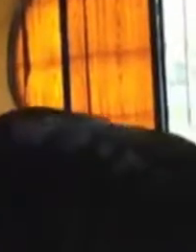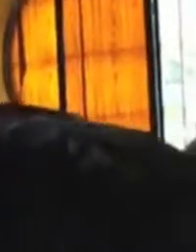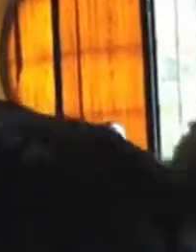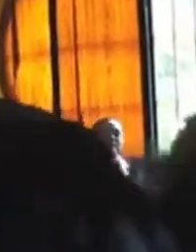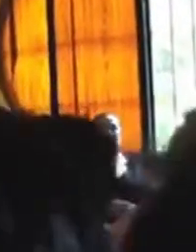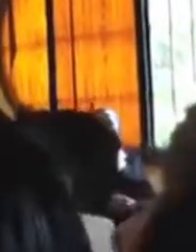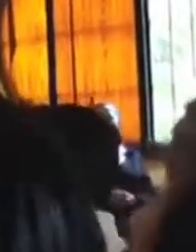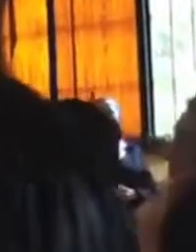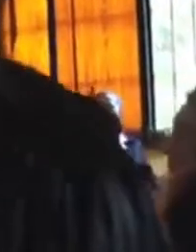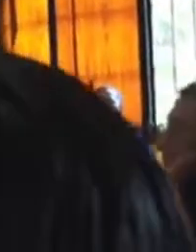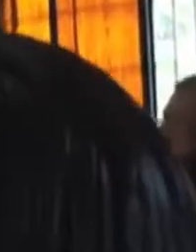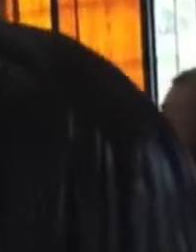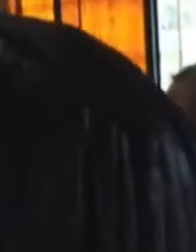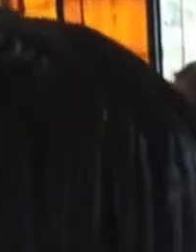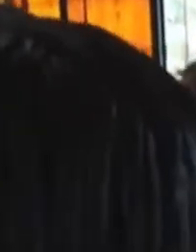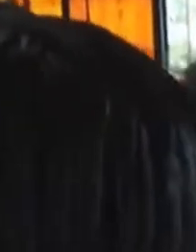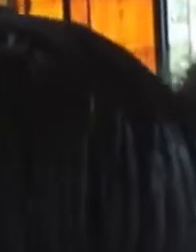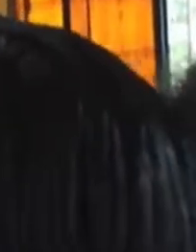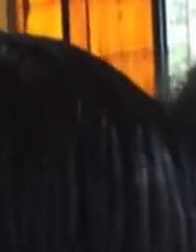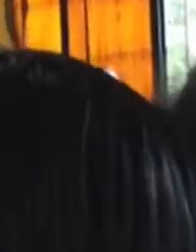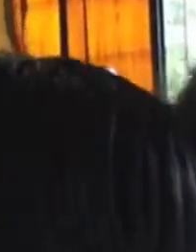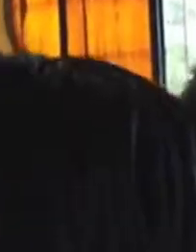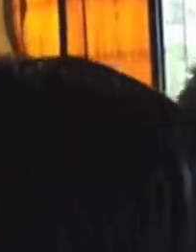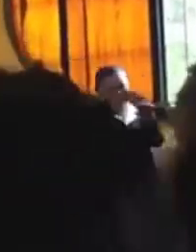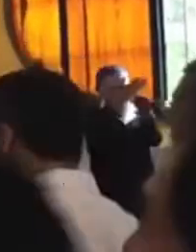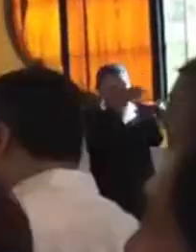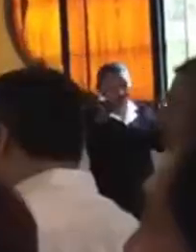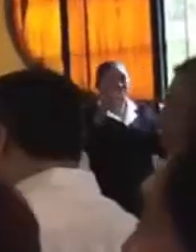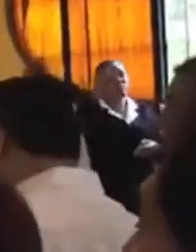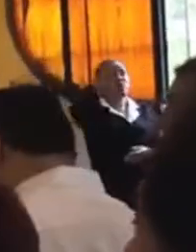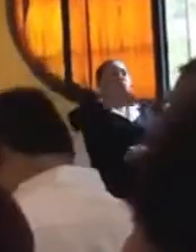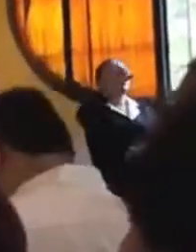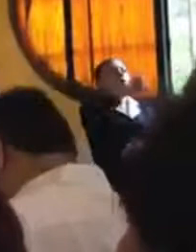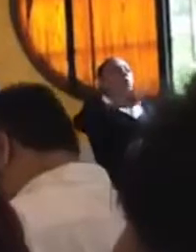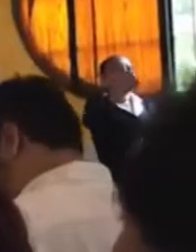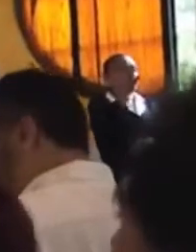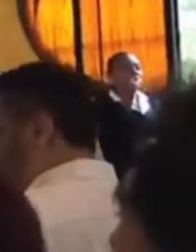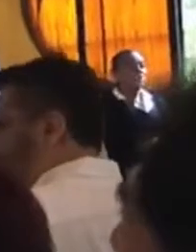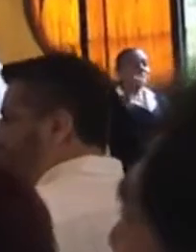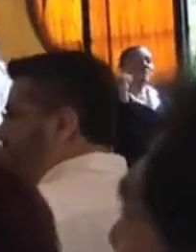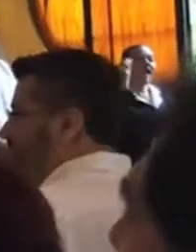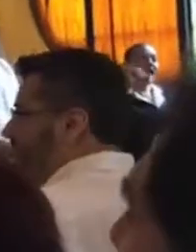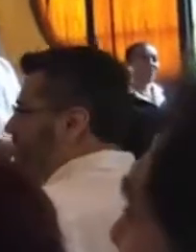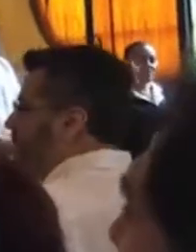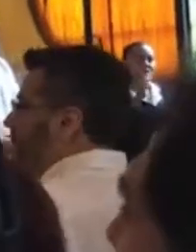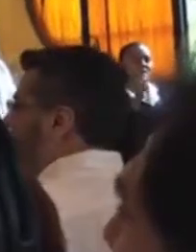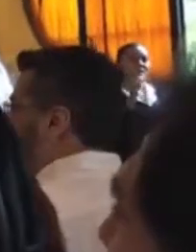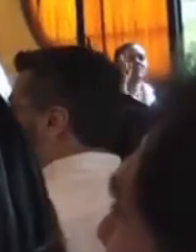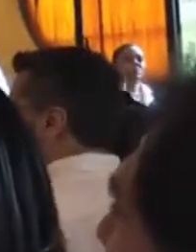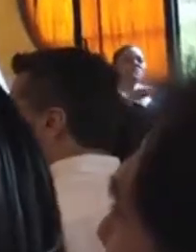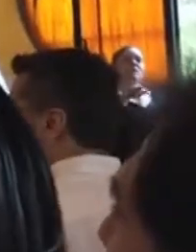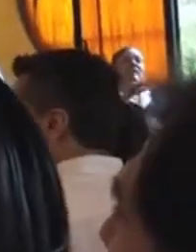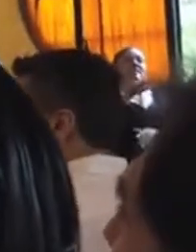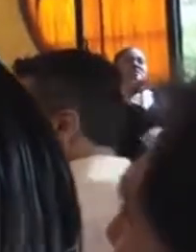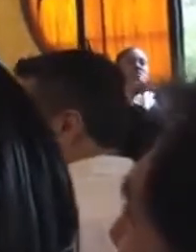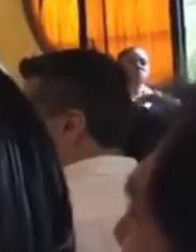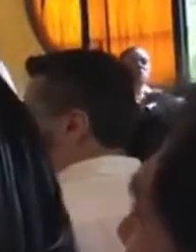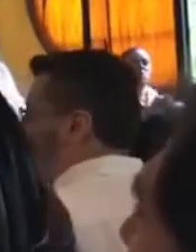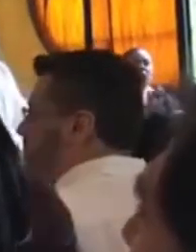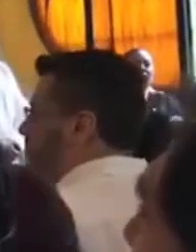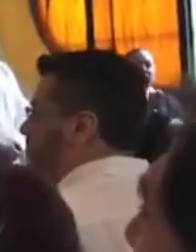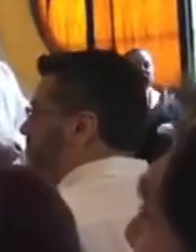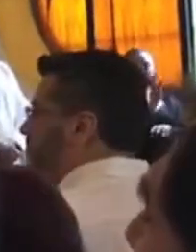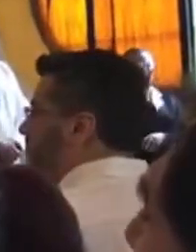Somos solemnes, pónganse de pie. Hoy jueves 19 de abril de 2018, siendo las horas que son,